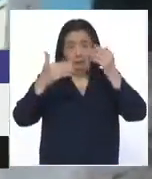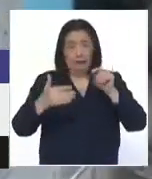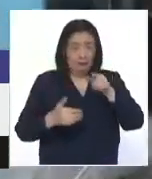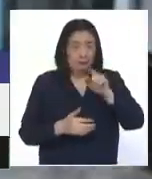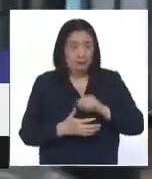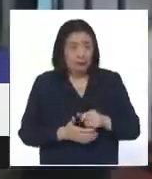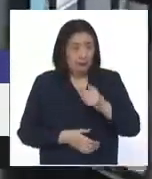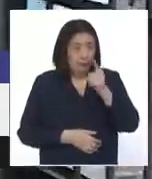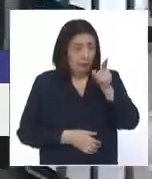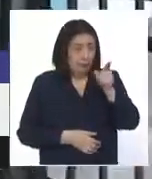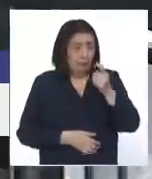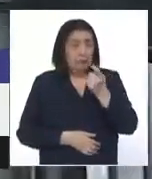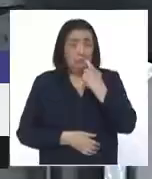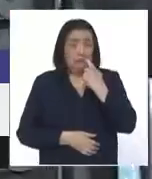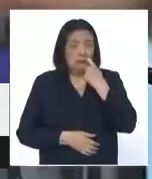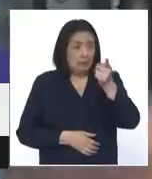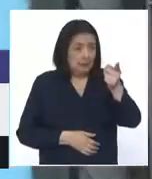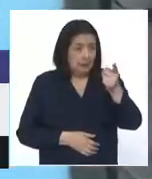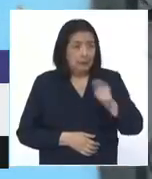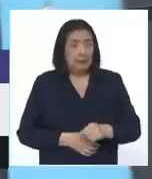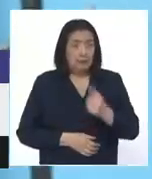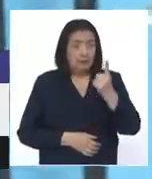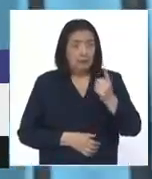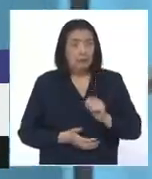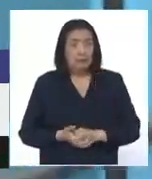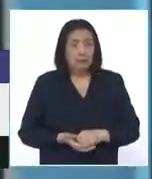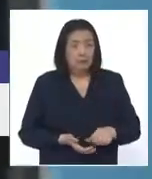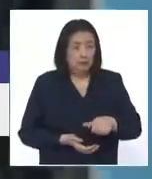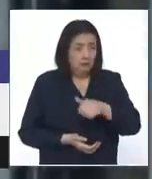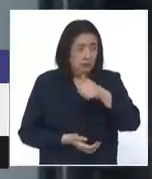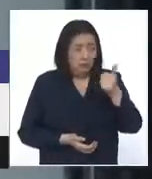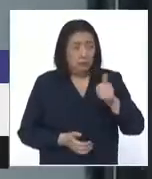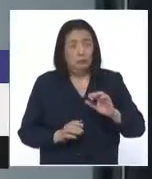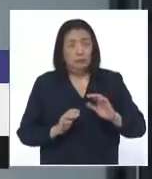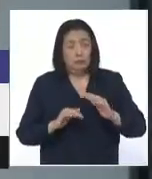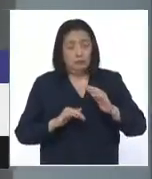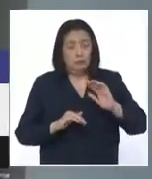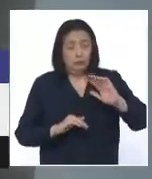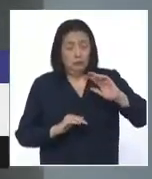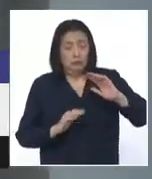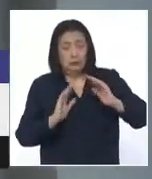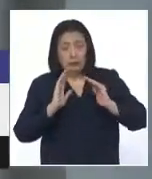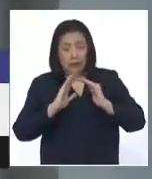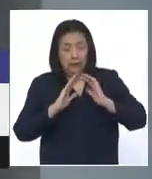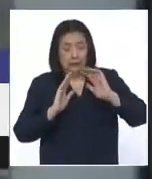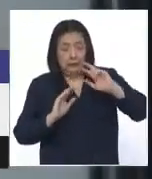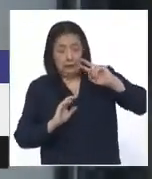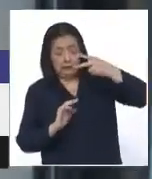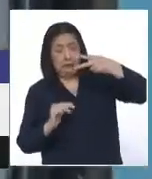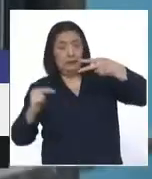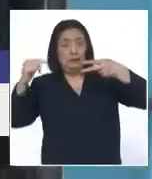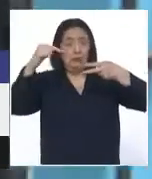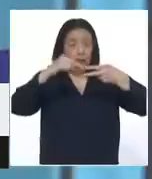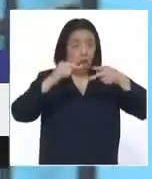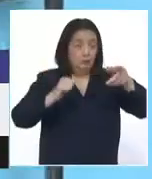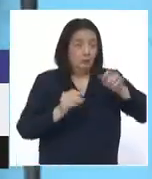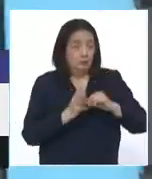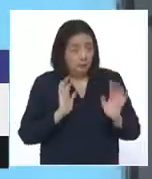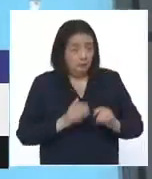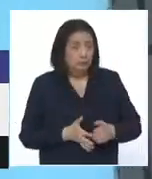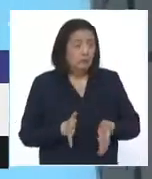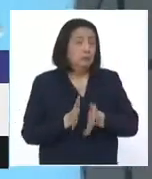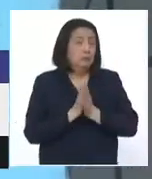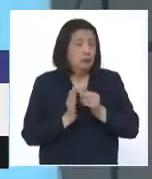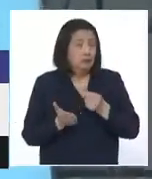en esta ventana. Hay otro, además, en el segundo piso de la casa. Le están pidiendo, al parecer,